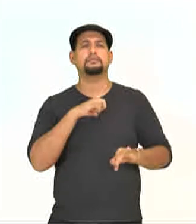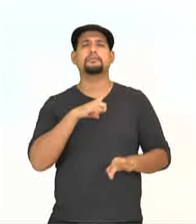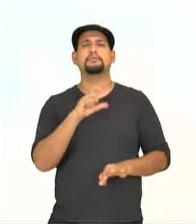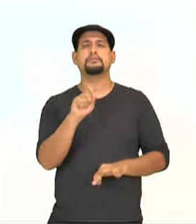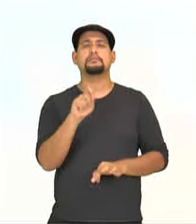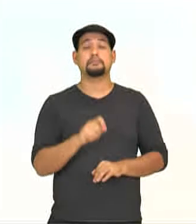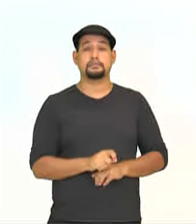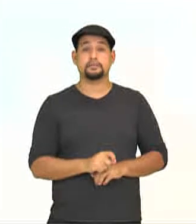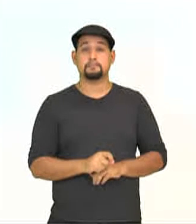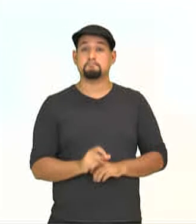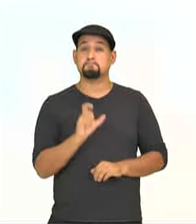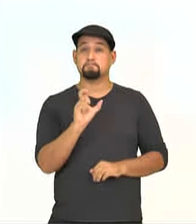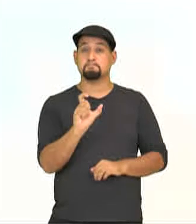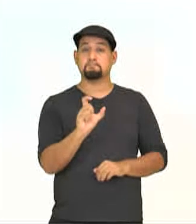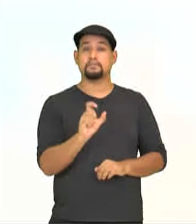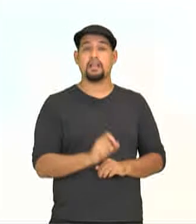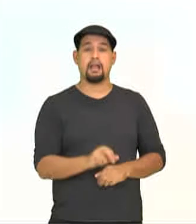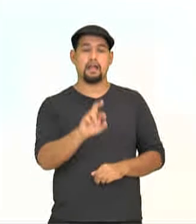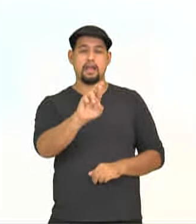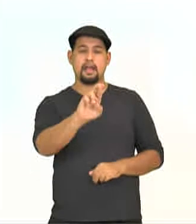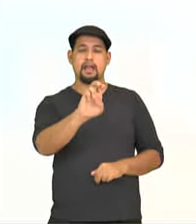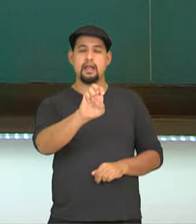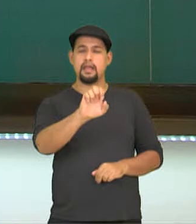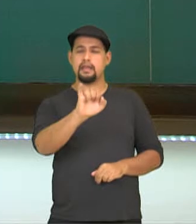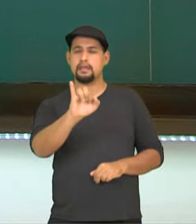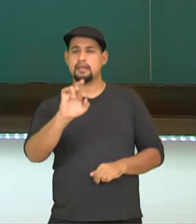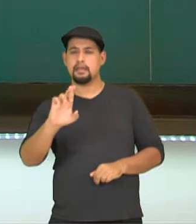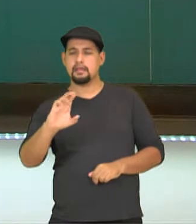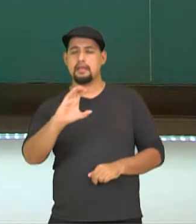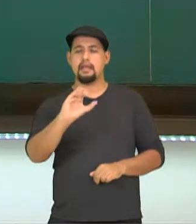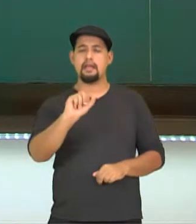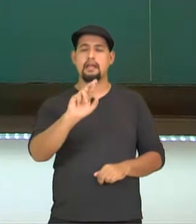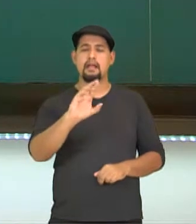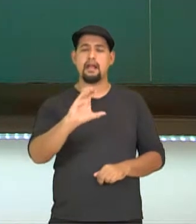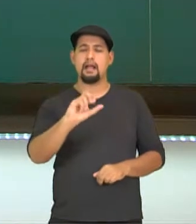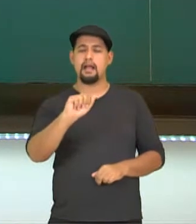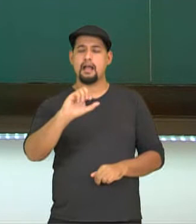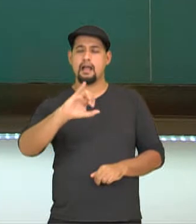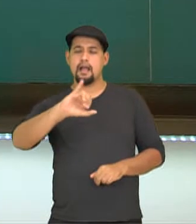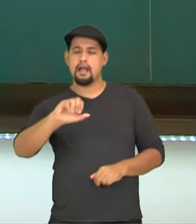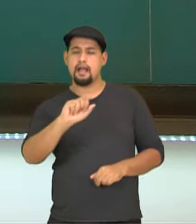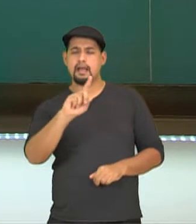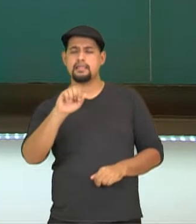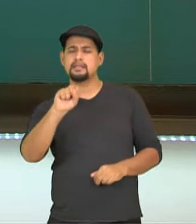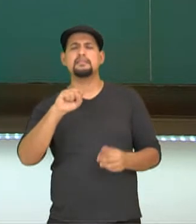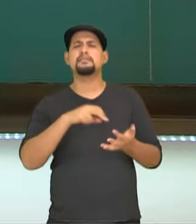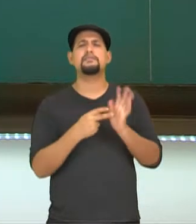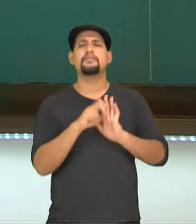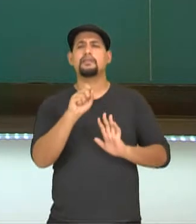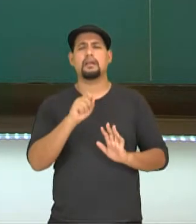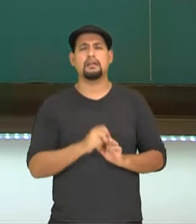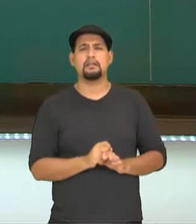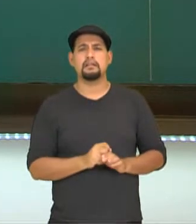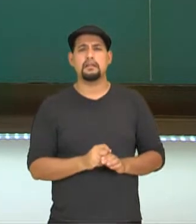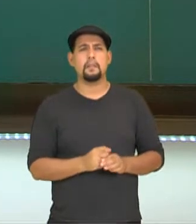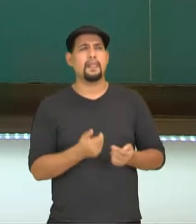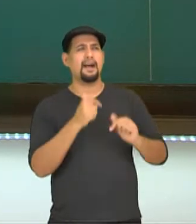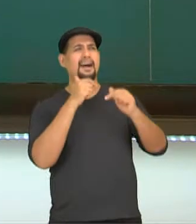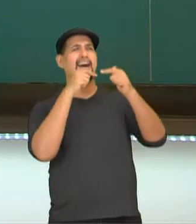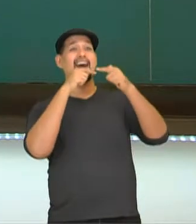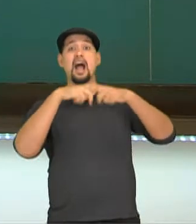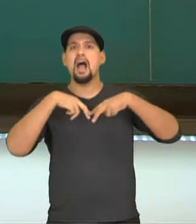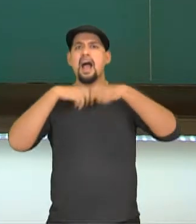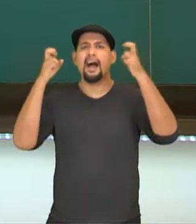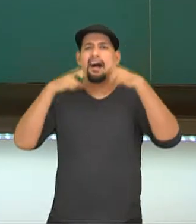aparece la expresión reír a carcajadas. O que significa essa expressão aí? Reir alto,